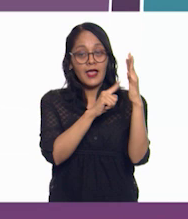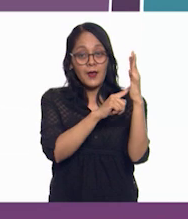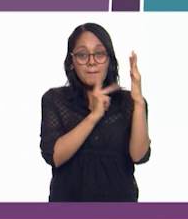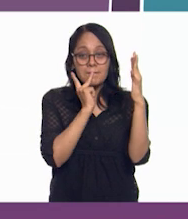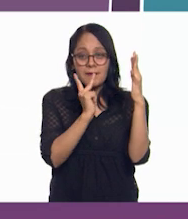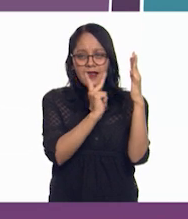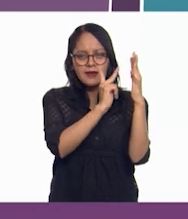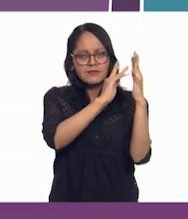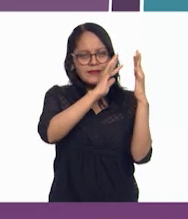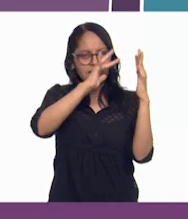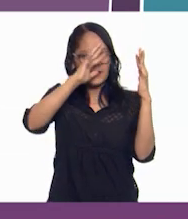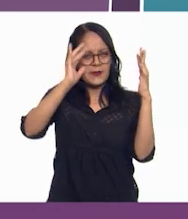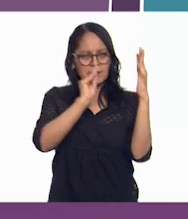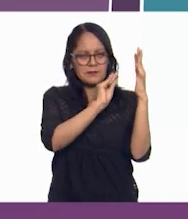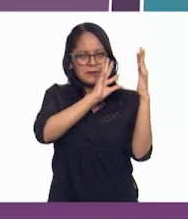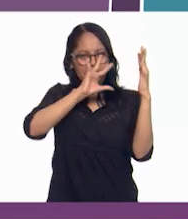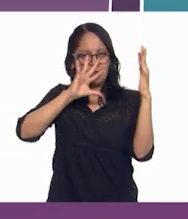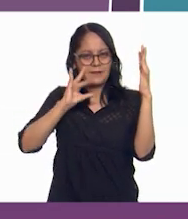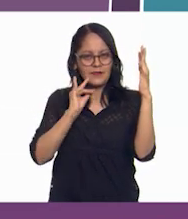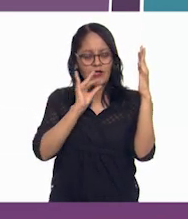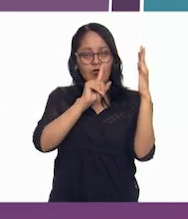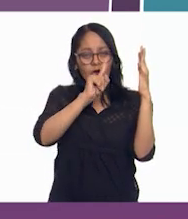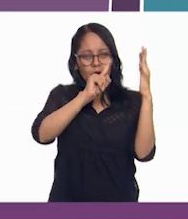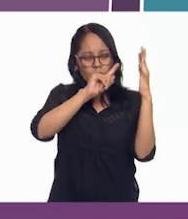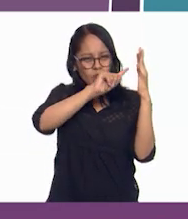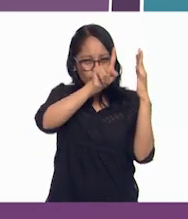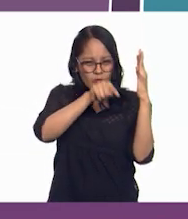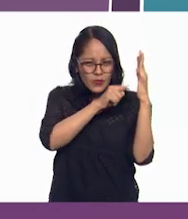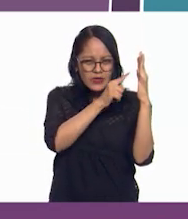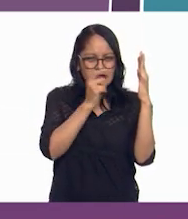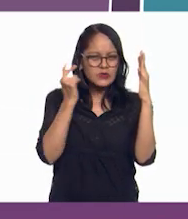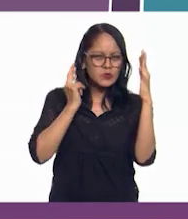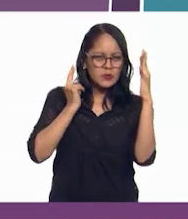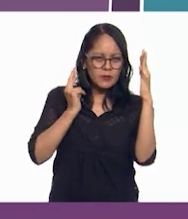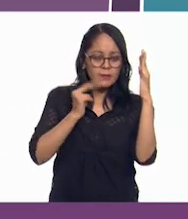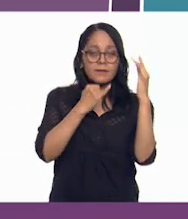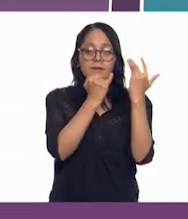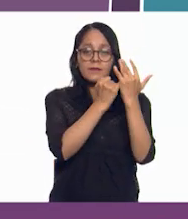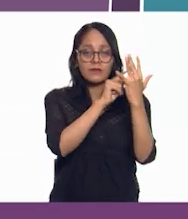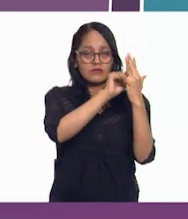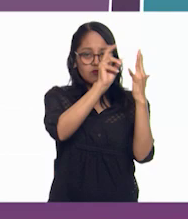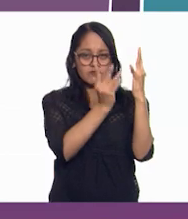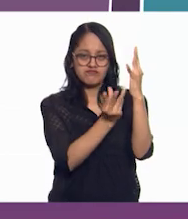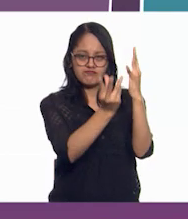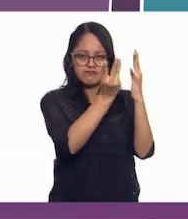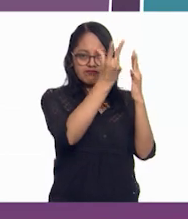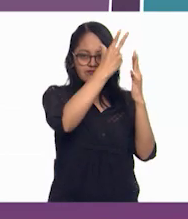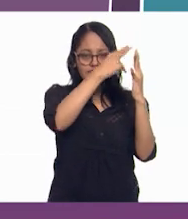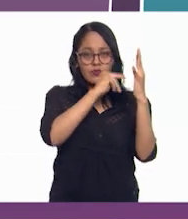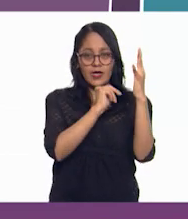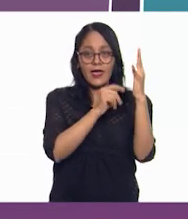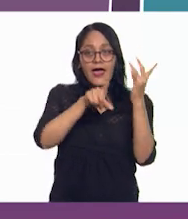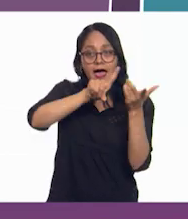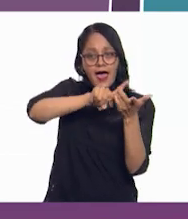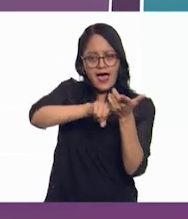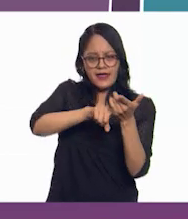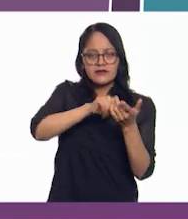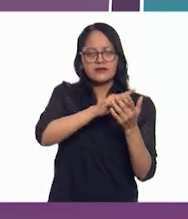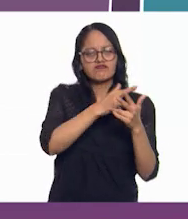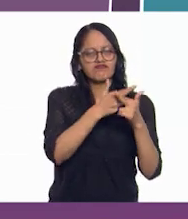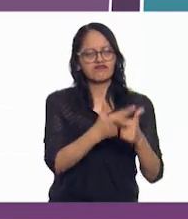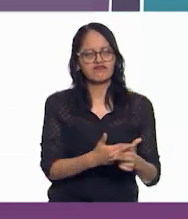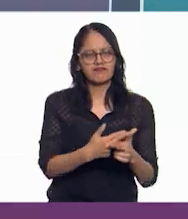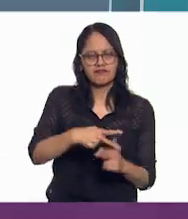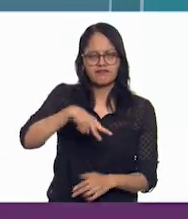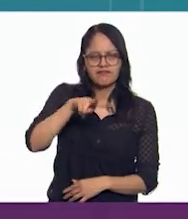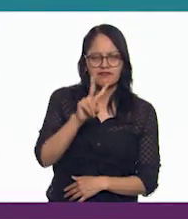en su copa inagotable, opacas o sonoras, fecundas en la fronda del lenguaje, cargadas de verdad y de